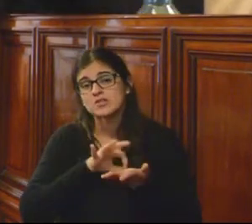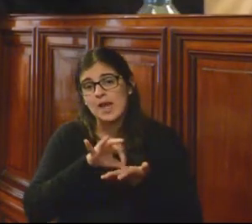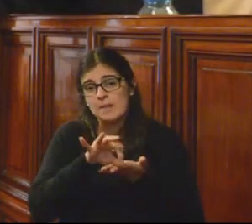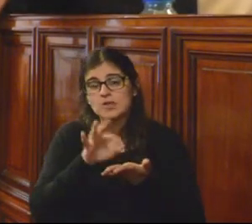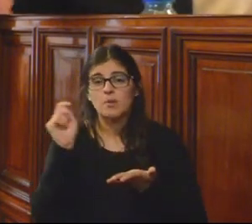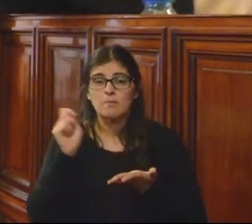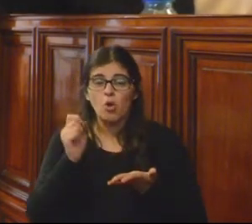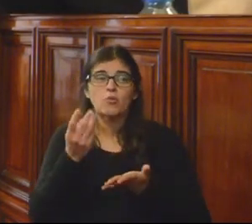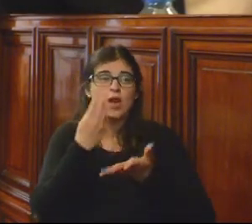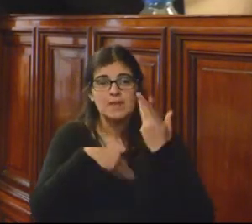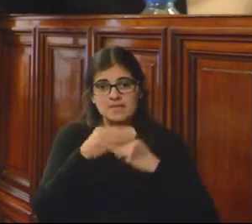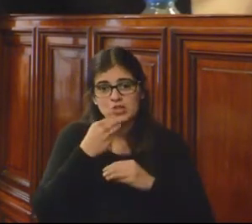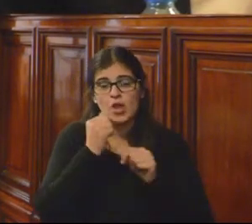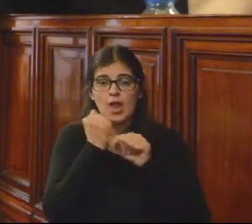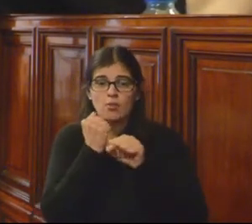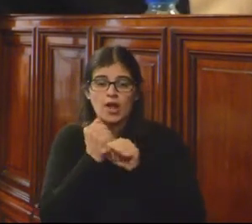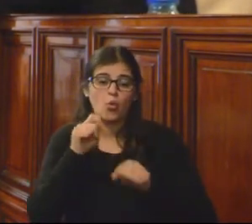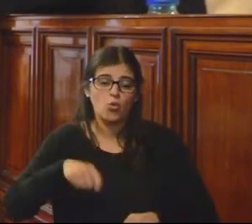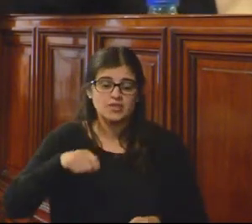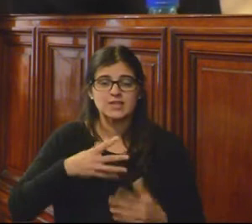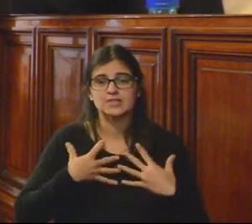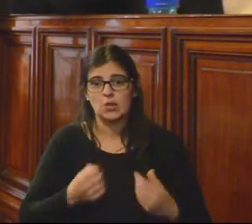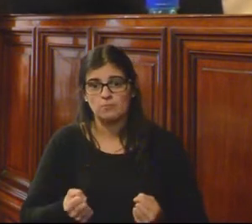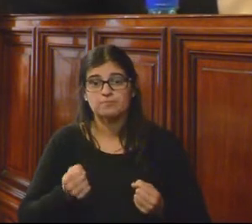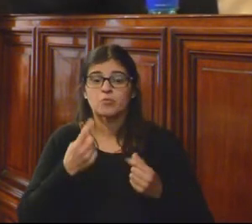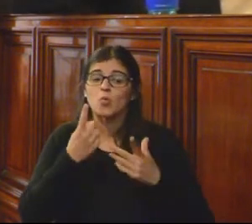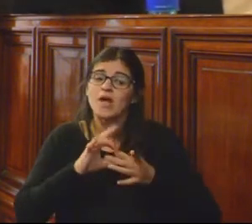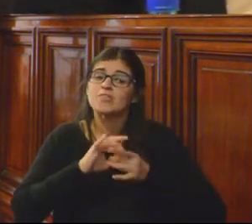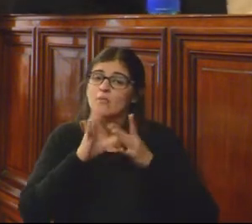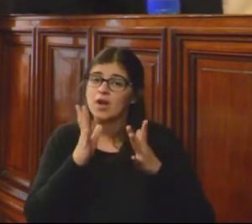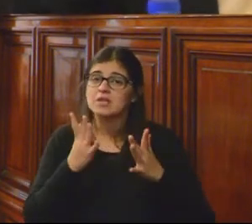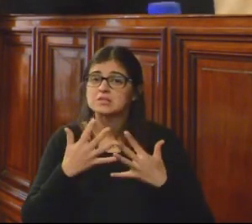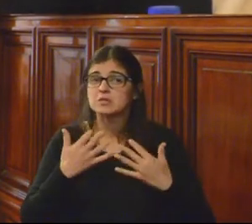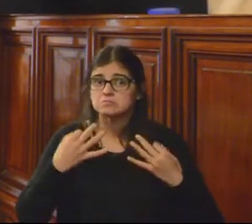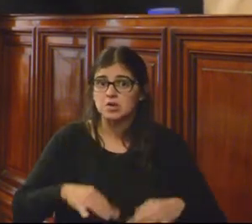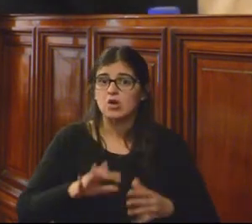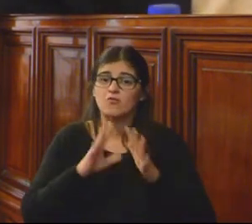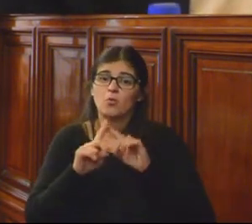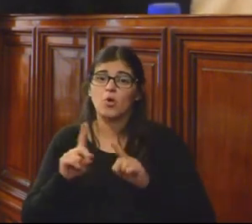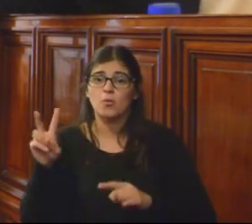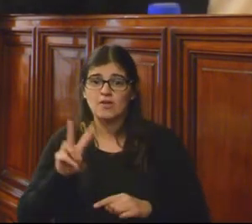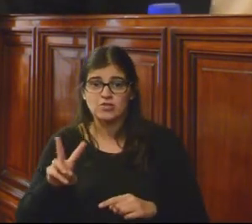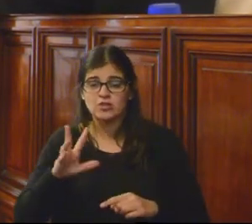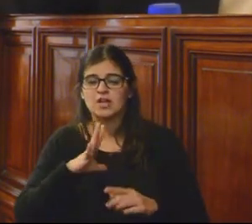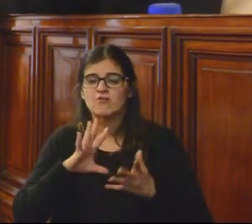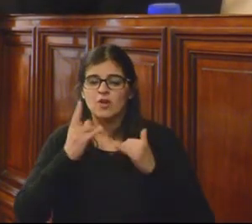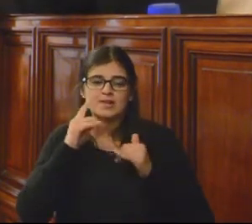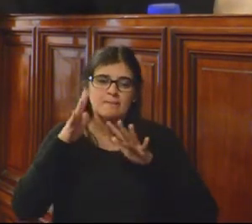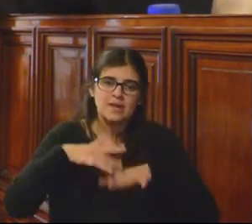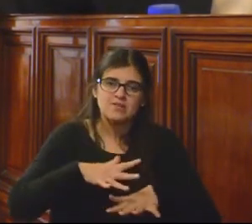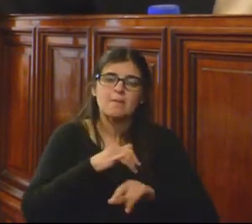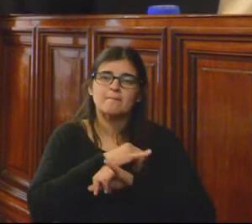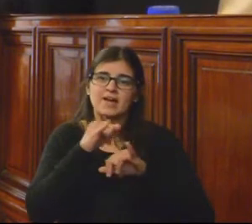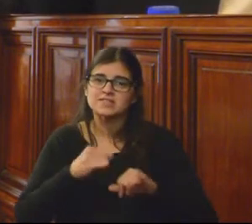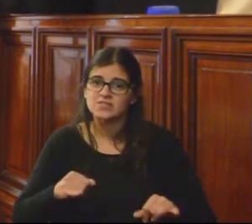públicos, alimentación, laboral, judicial, salud. Es decir, una democracia sana como la democracia venezolana, el ejercicio de la manifestación